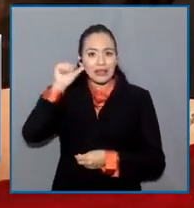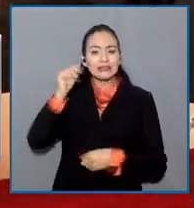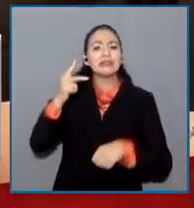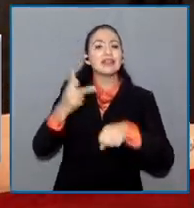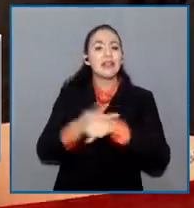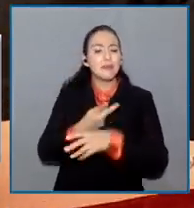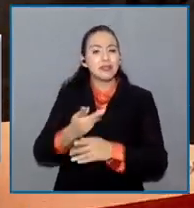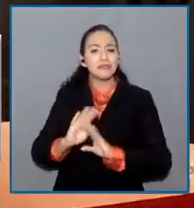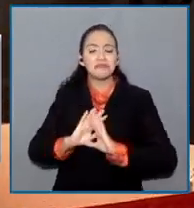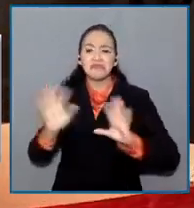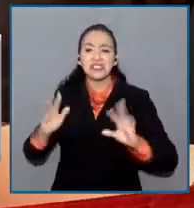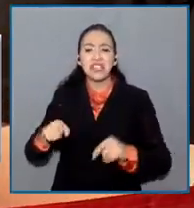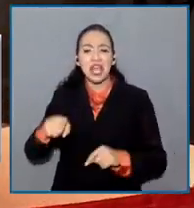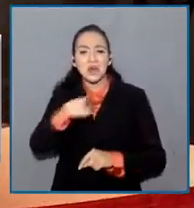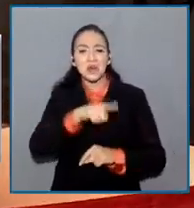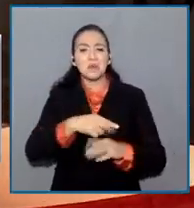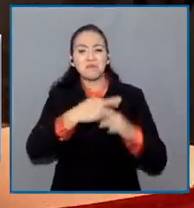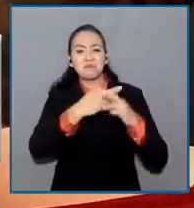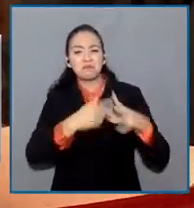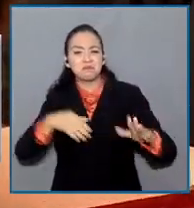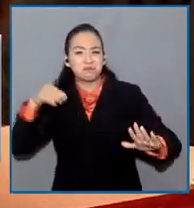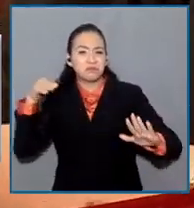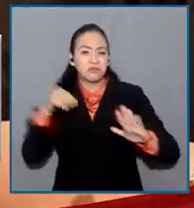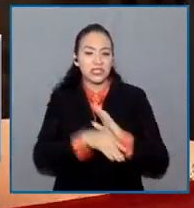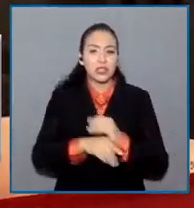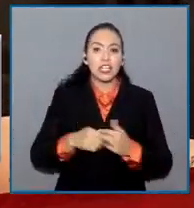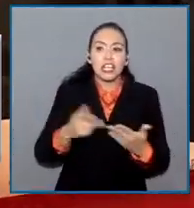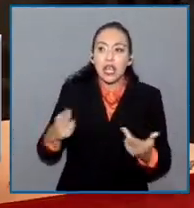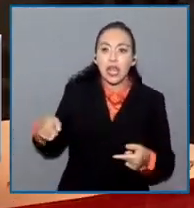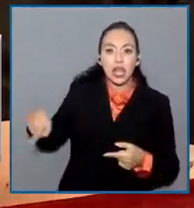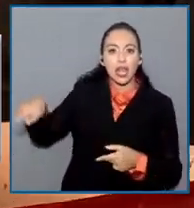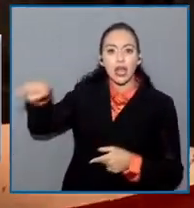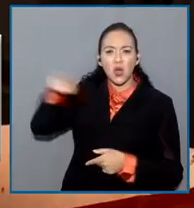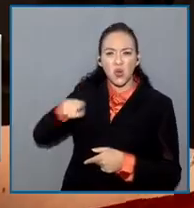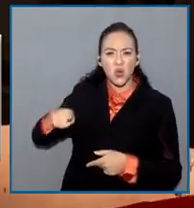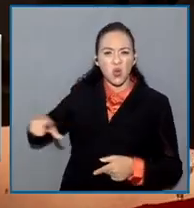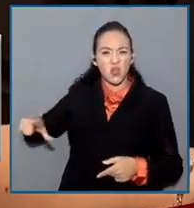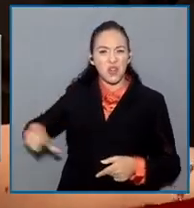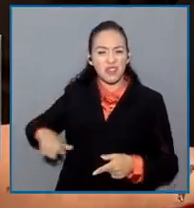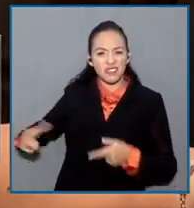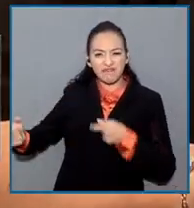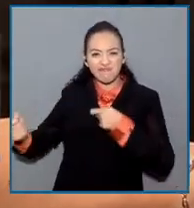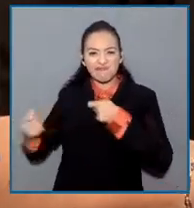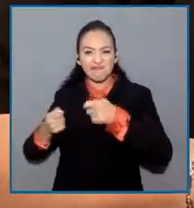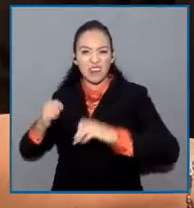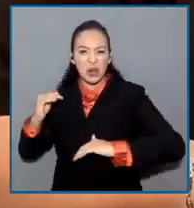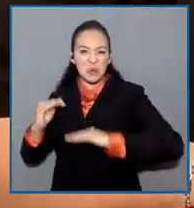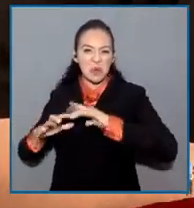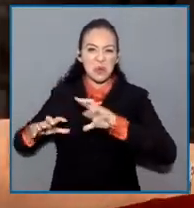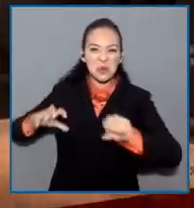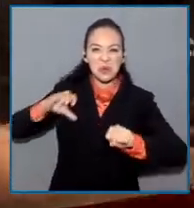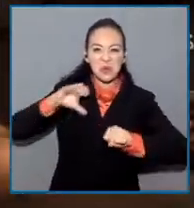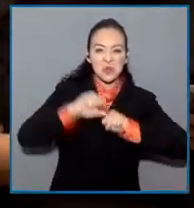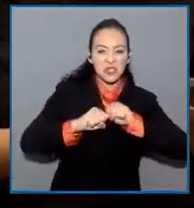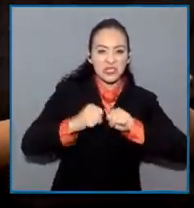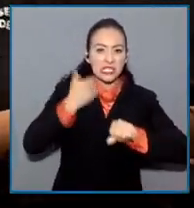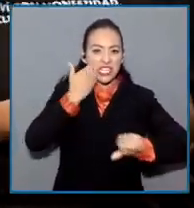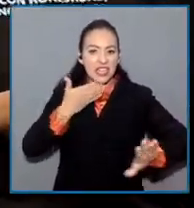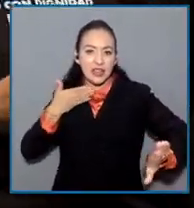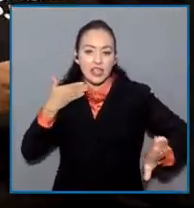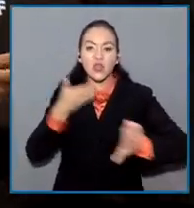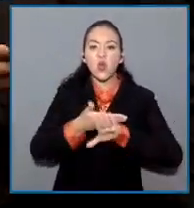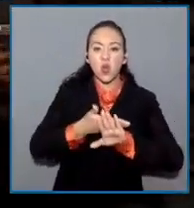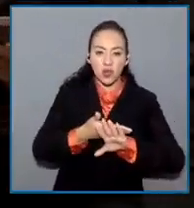rechazo a una tiranía sorda y ciega que se ostenta soberbiamente como la voluntad del pueblo. Ante cientos